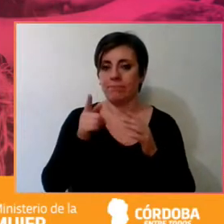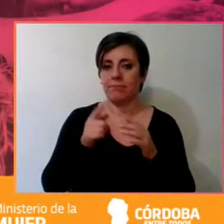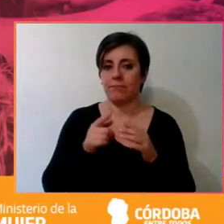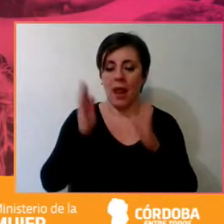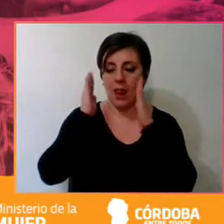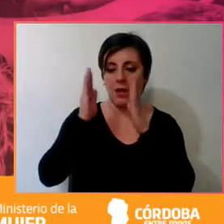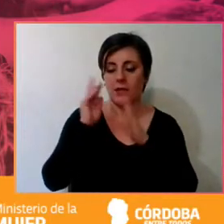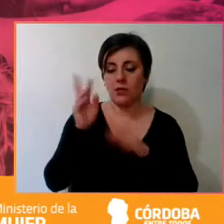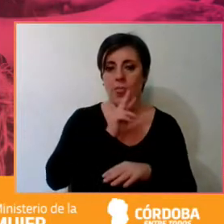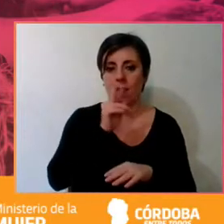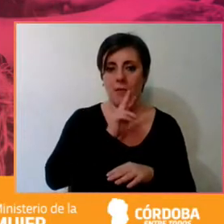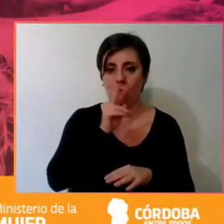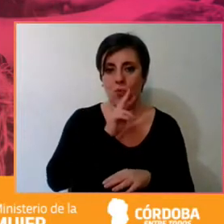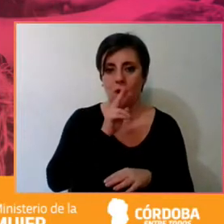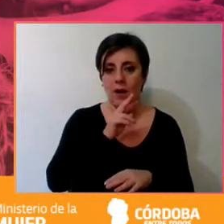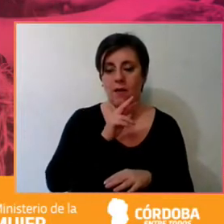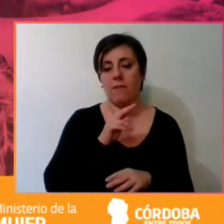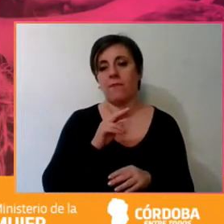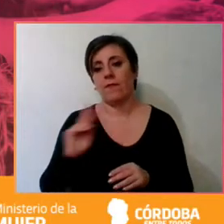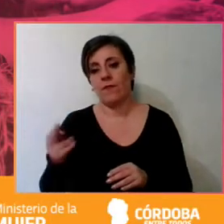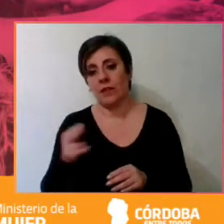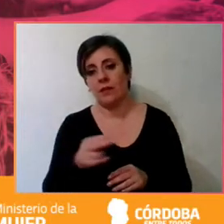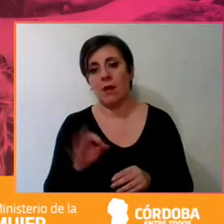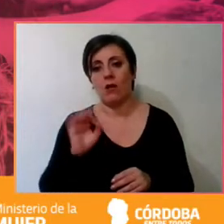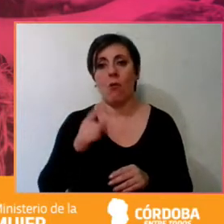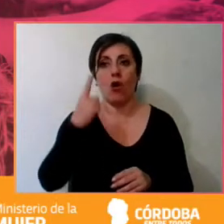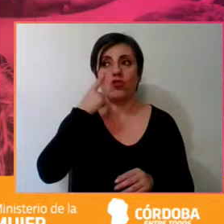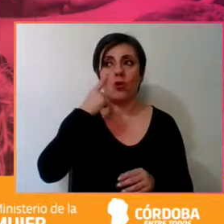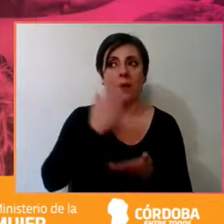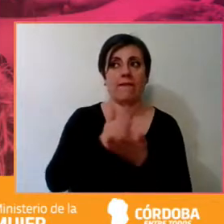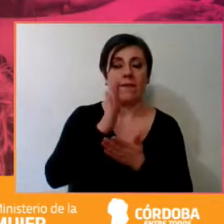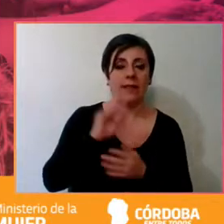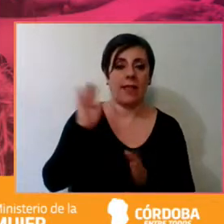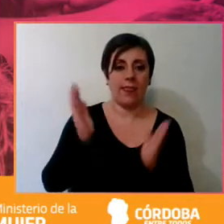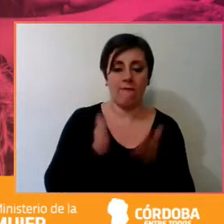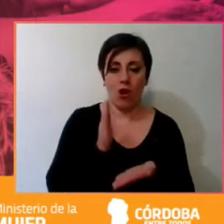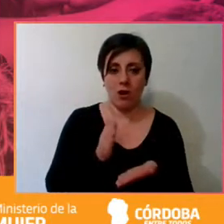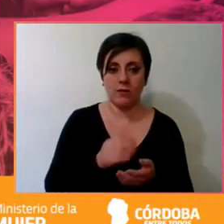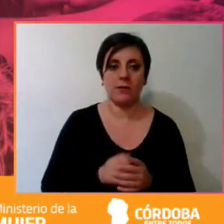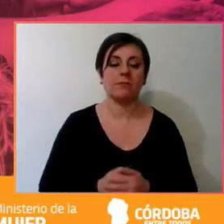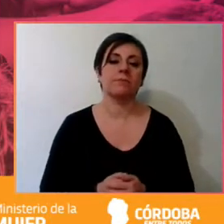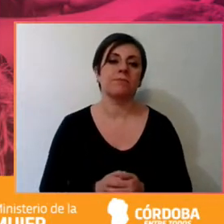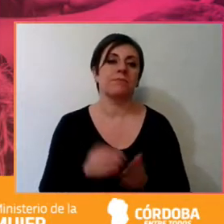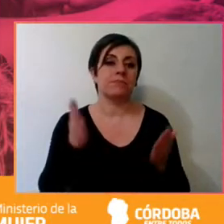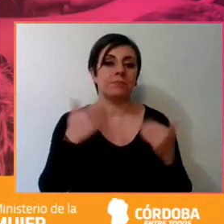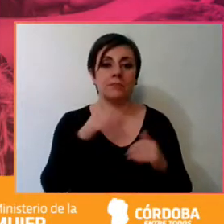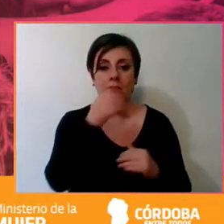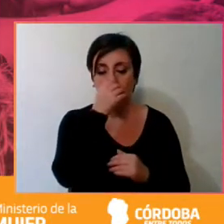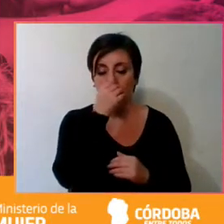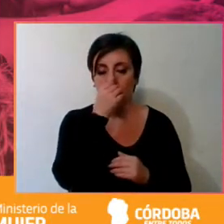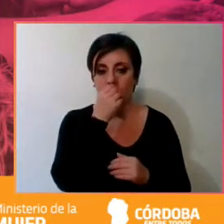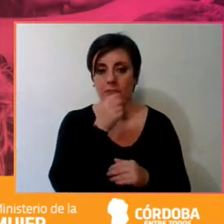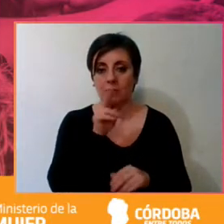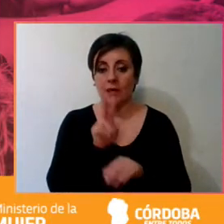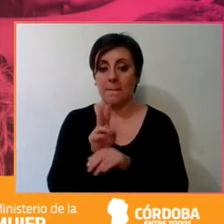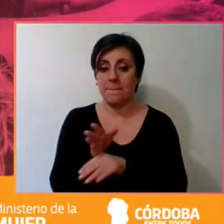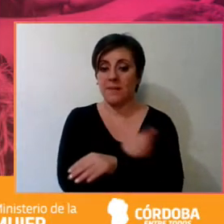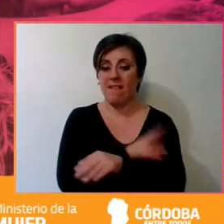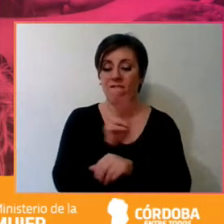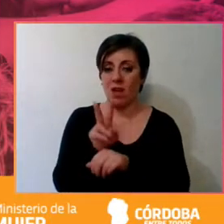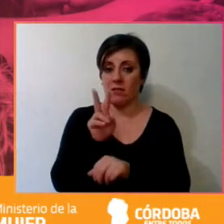mujeres, tanto víctimas como sobrevivientes de la violencia. Luego, todo lo que tiene que ver con la prevención,